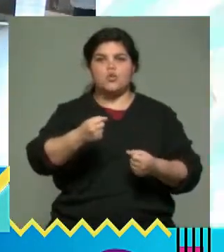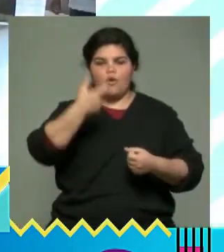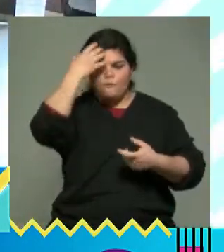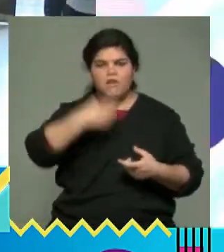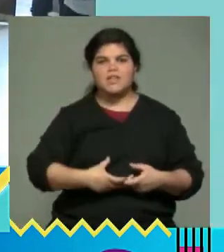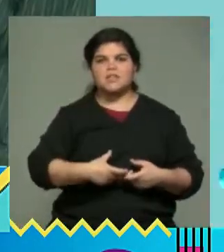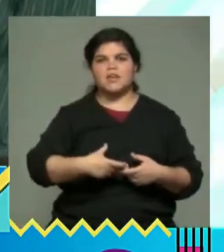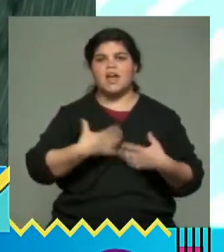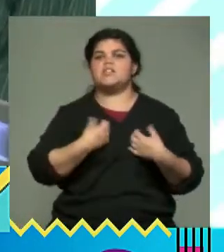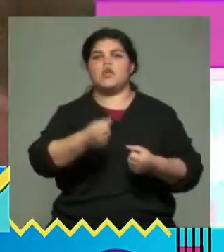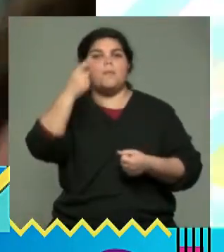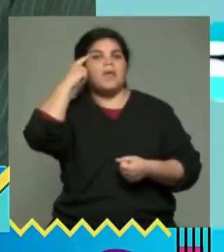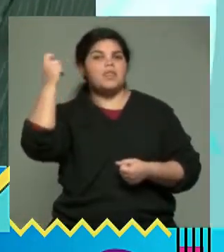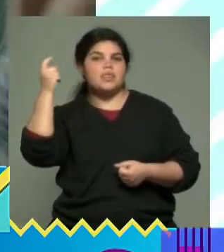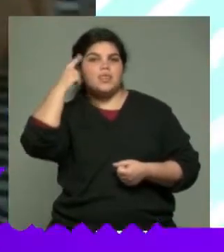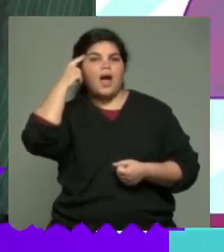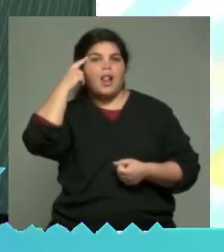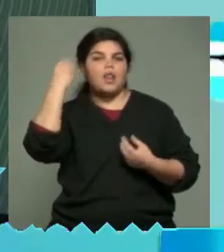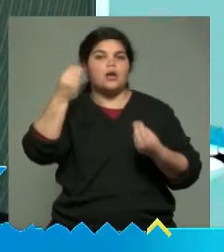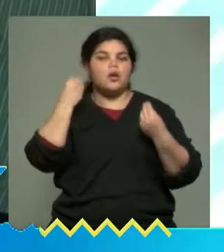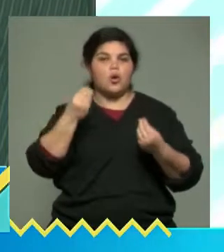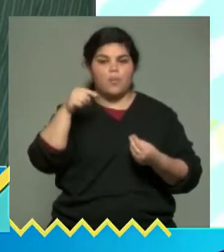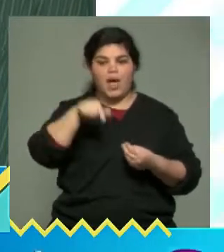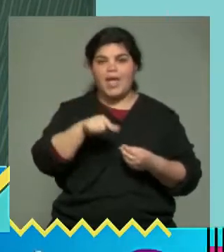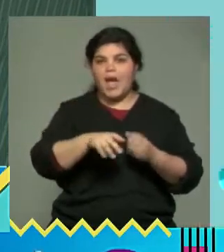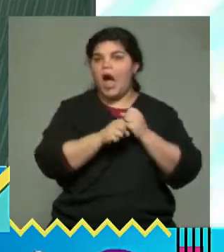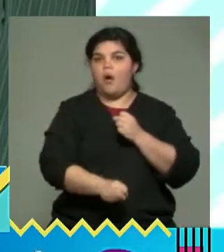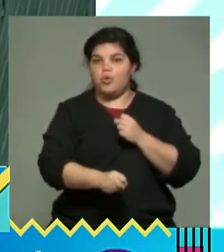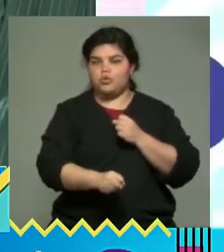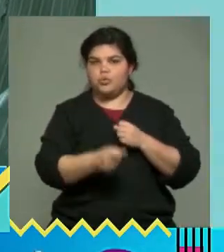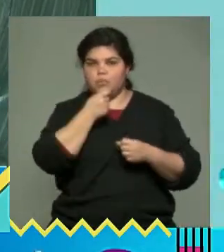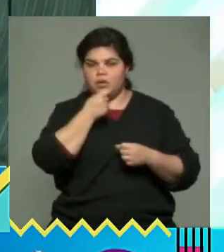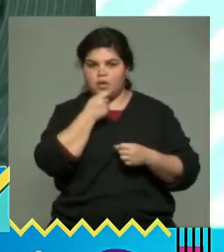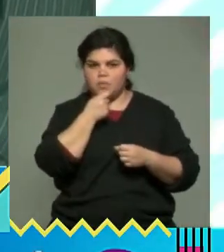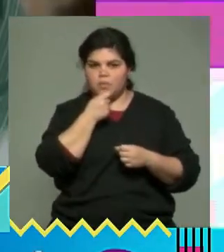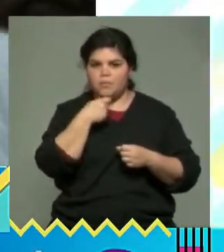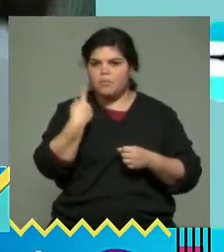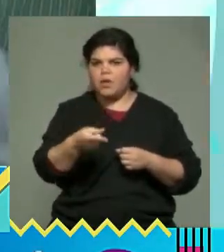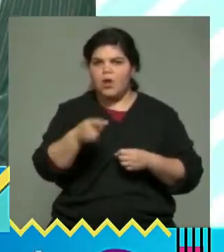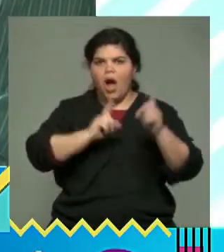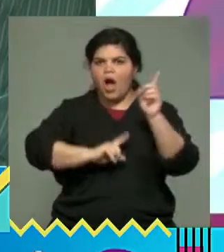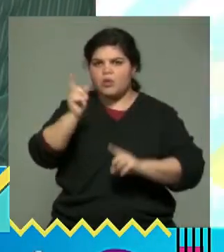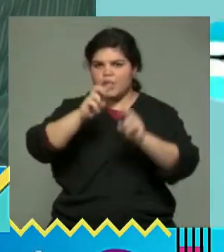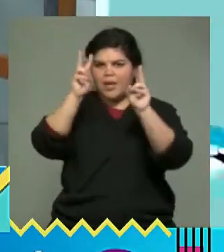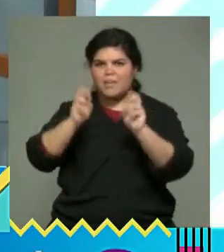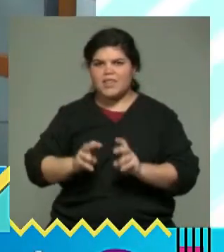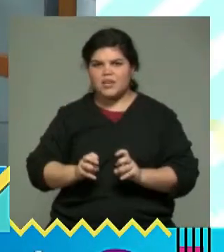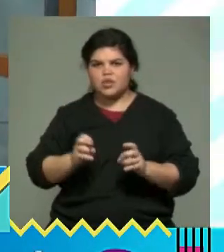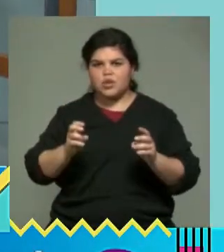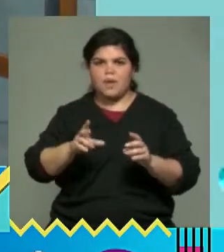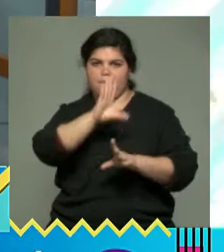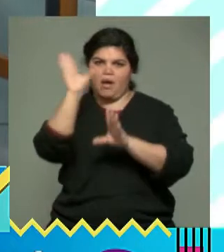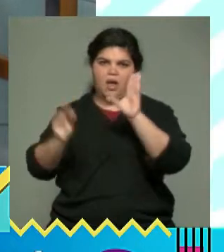que se provocan un aborto, ¿no es cierto?, que sufren este flagelo. Son diversas las investigaciones que se han realizado en diferentes países del